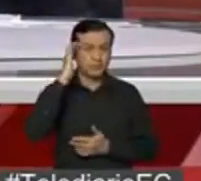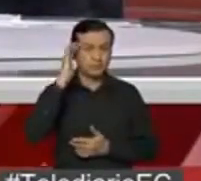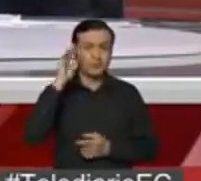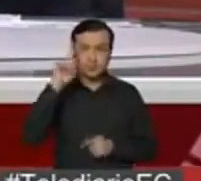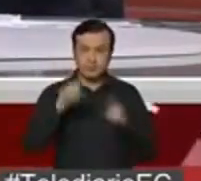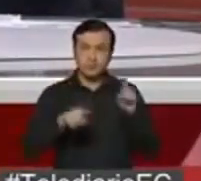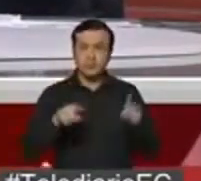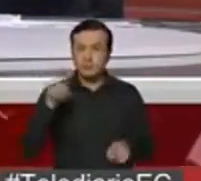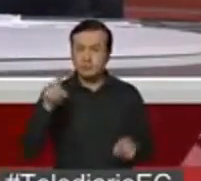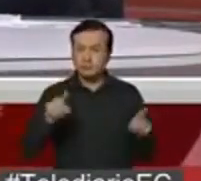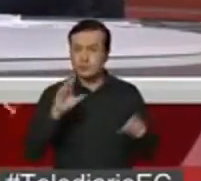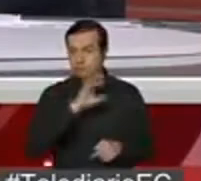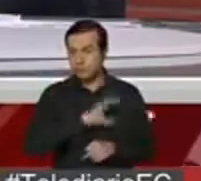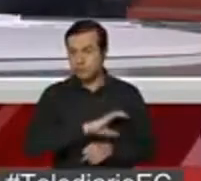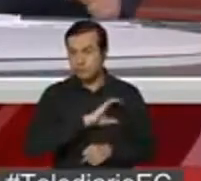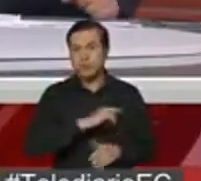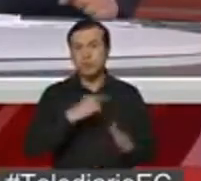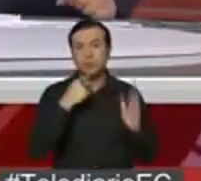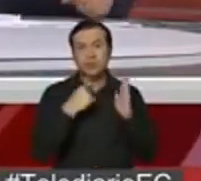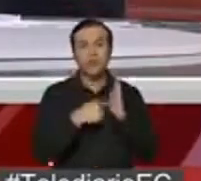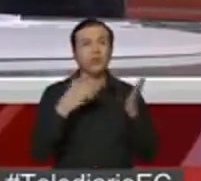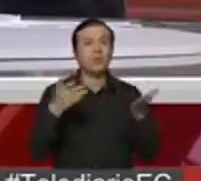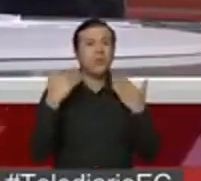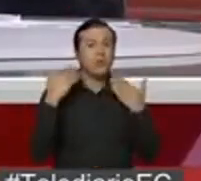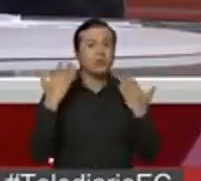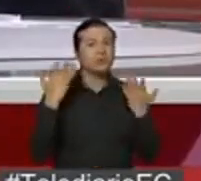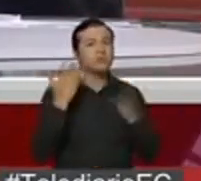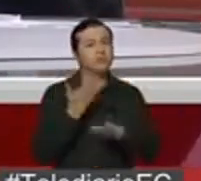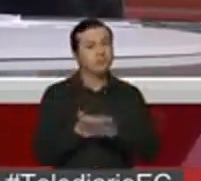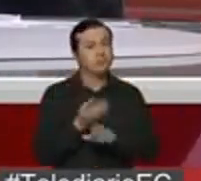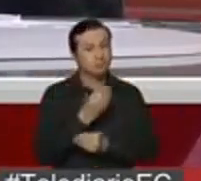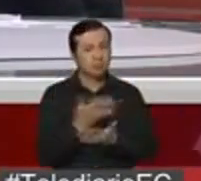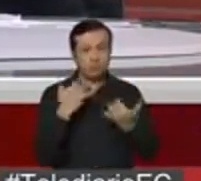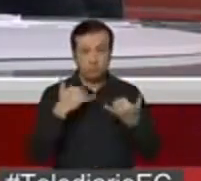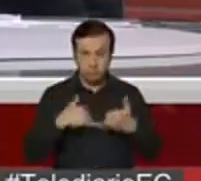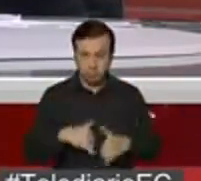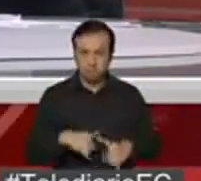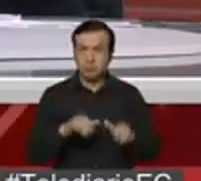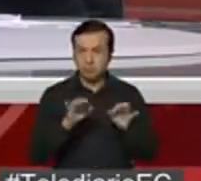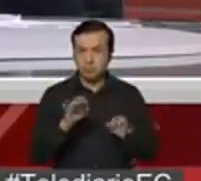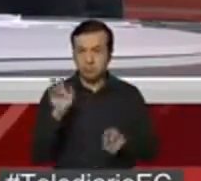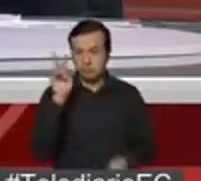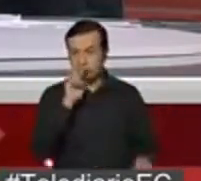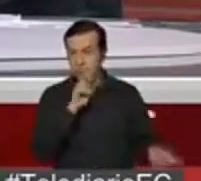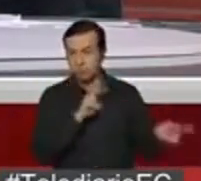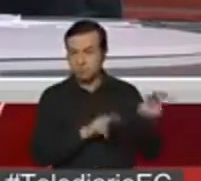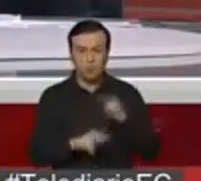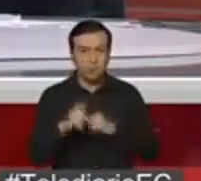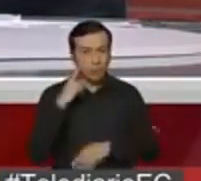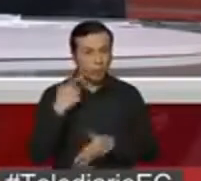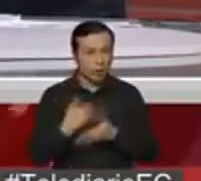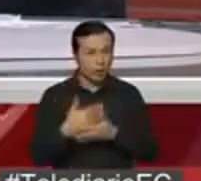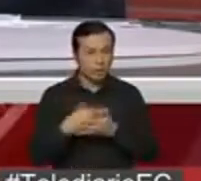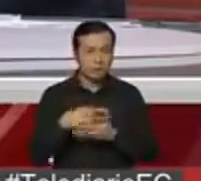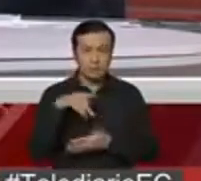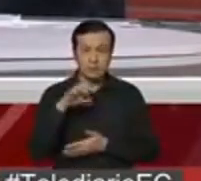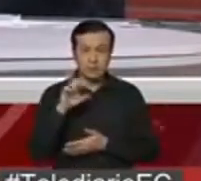ciertas municipalidades, por ejemplo Guayaquil, planteen la posibilidad de seguir con la realización de pruebas PCR para